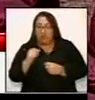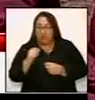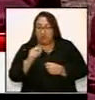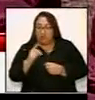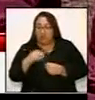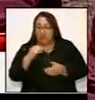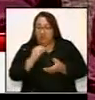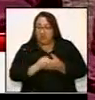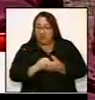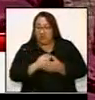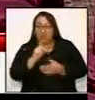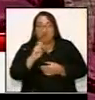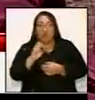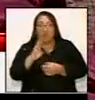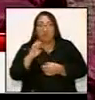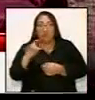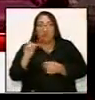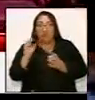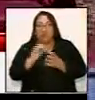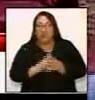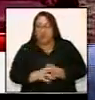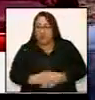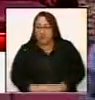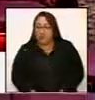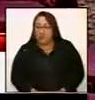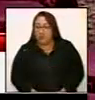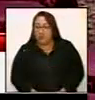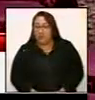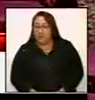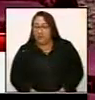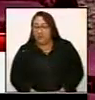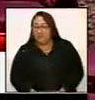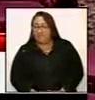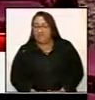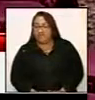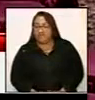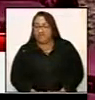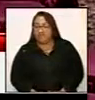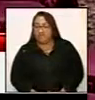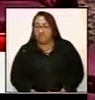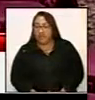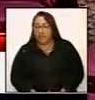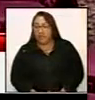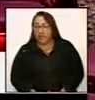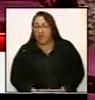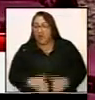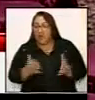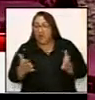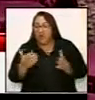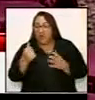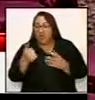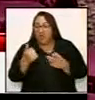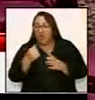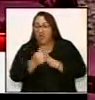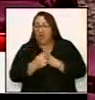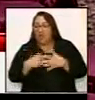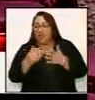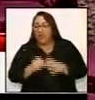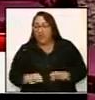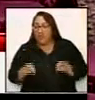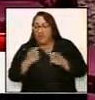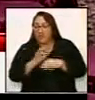constar mi voto a favor de los predictámenes. ¿Cómo no? De los tres predictámenes. Entonces, ampliando la agenda, el acuerdo sería más bien darle